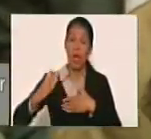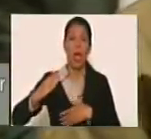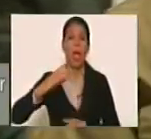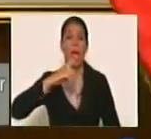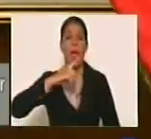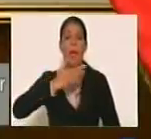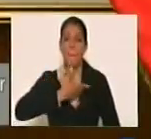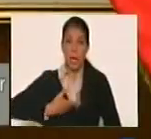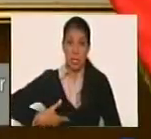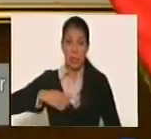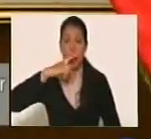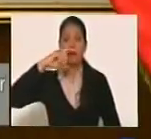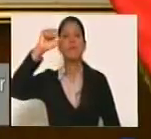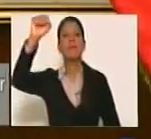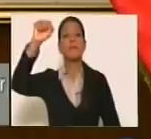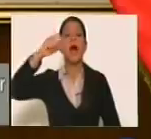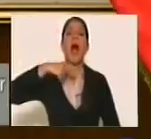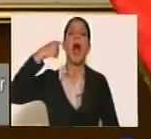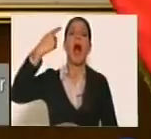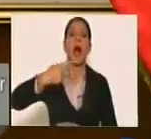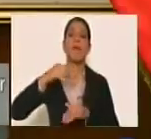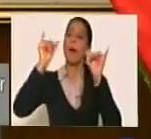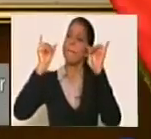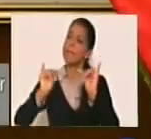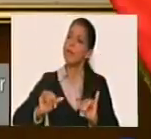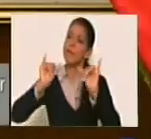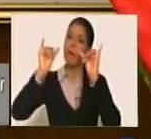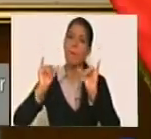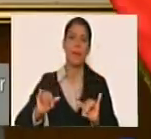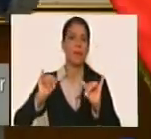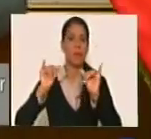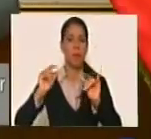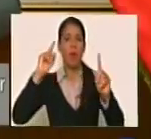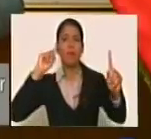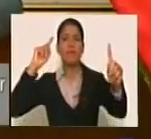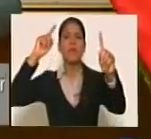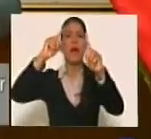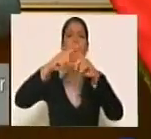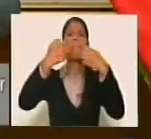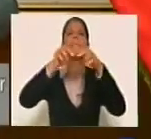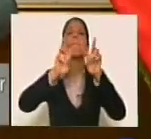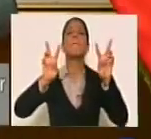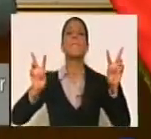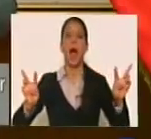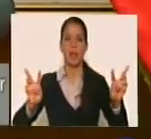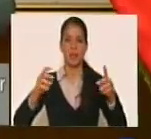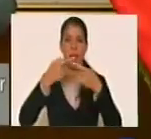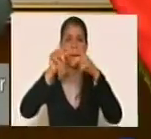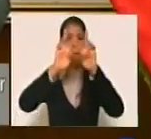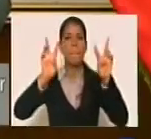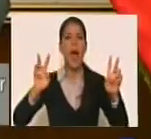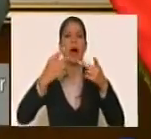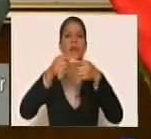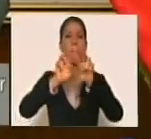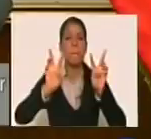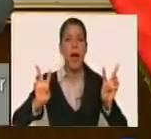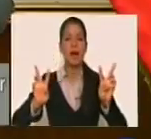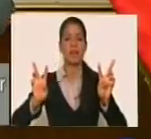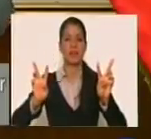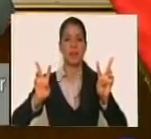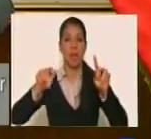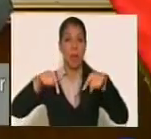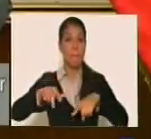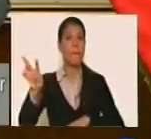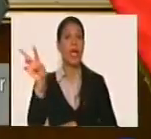en reiteradas oportunidades, el objetivo estratégico es la paz. Es la paz, es la paz. En un